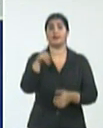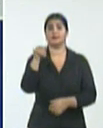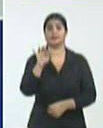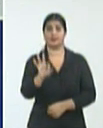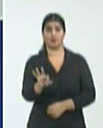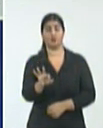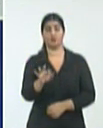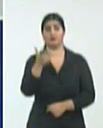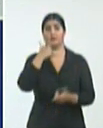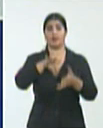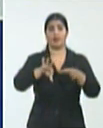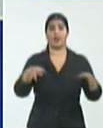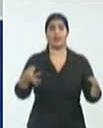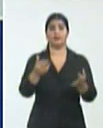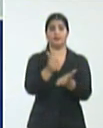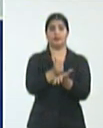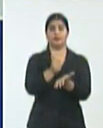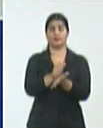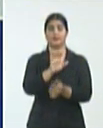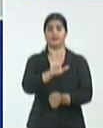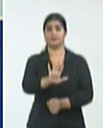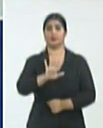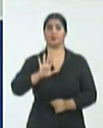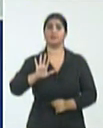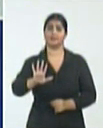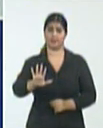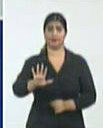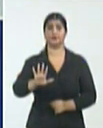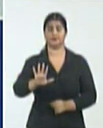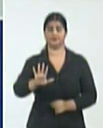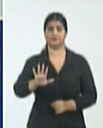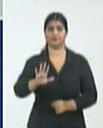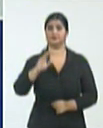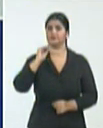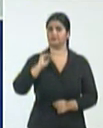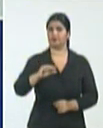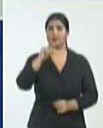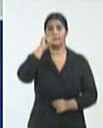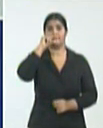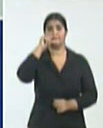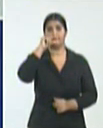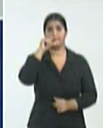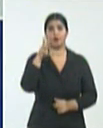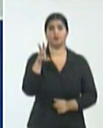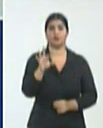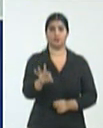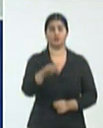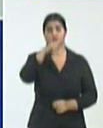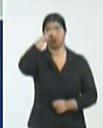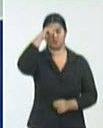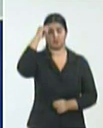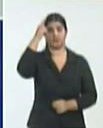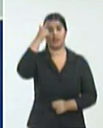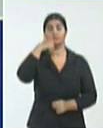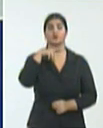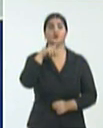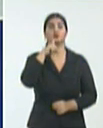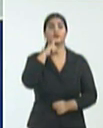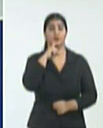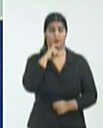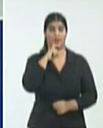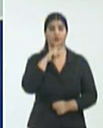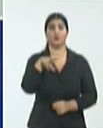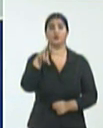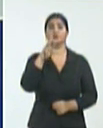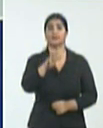y Artemisa con 55. Le sigue Bauta con 38, San Antonio de los Baños